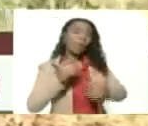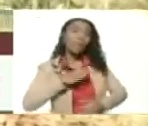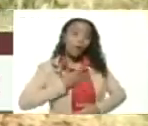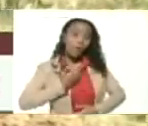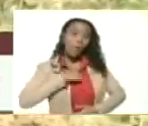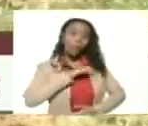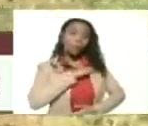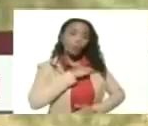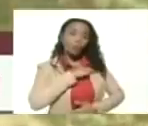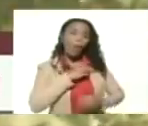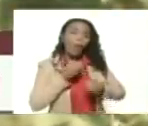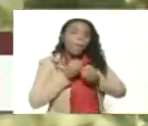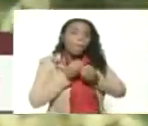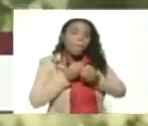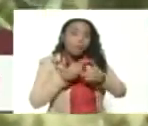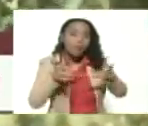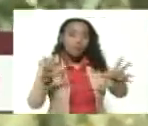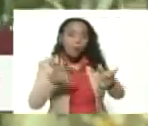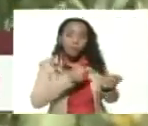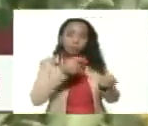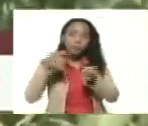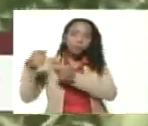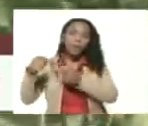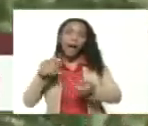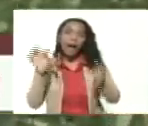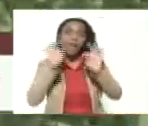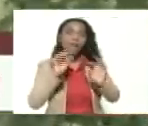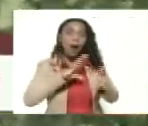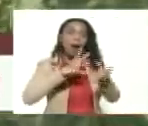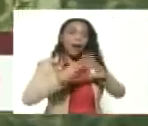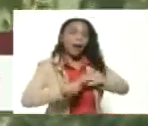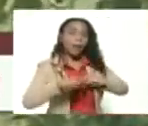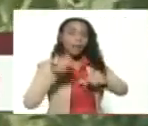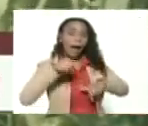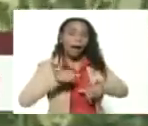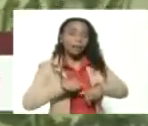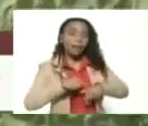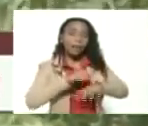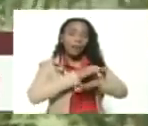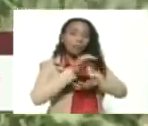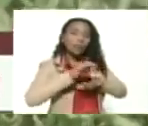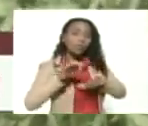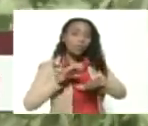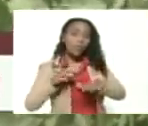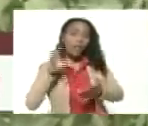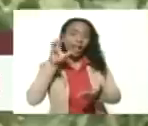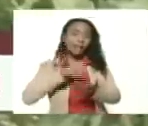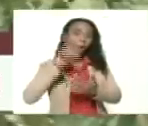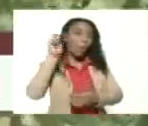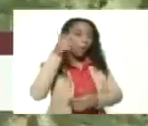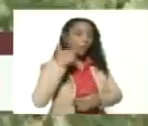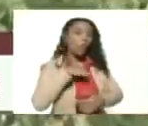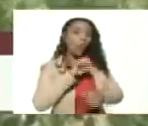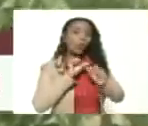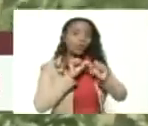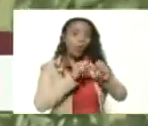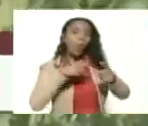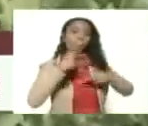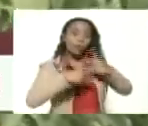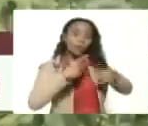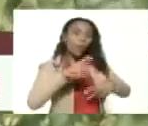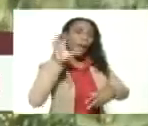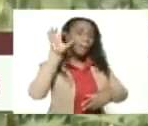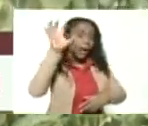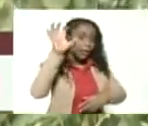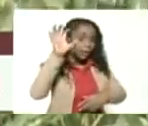nosotros distribuirla en los módulos CLAC. Presidente, desde aquí, desde el municipio de Julián Mellado, desde el estado Guárico, seguimos produciendo por el país,